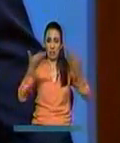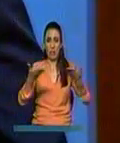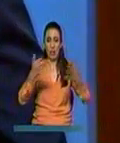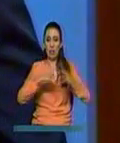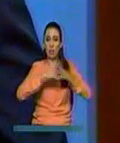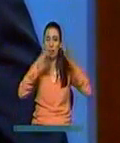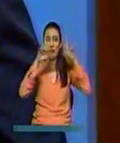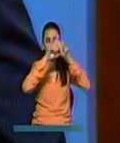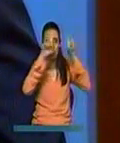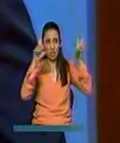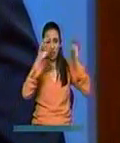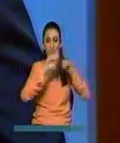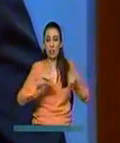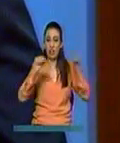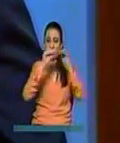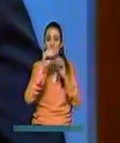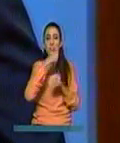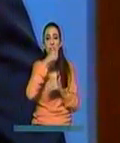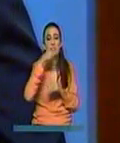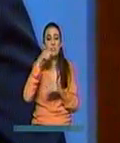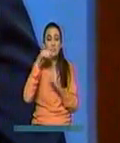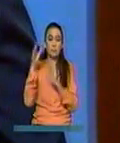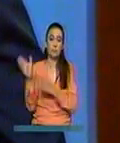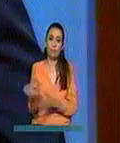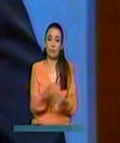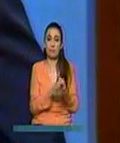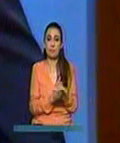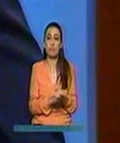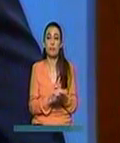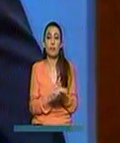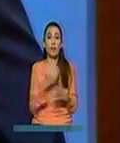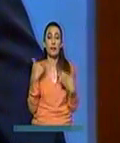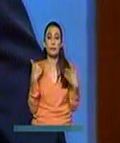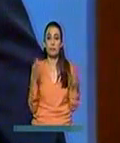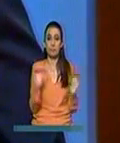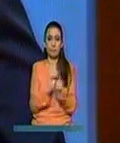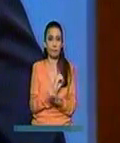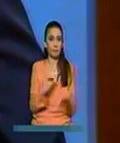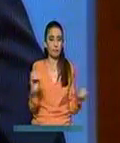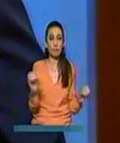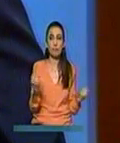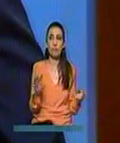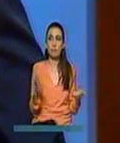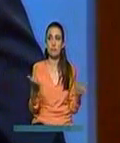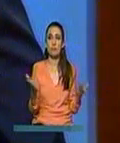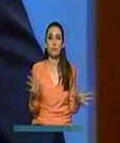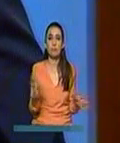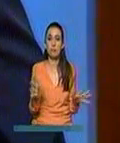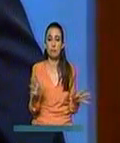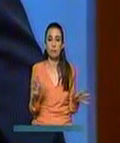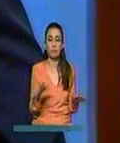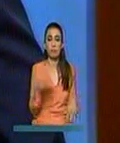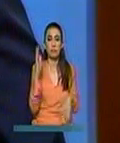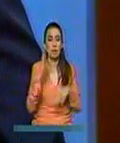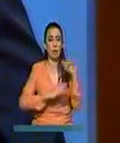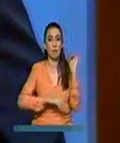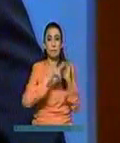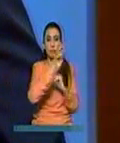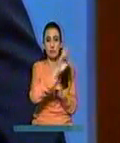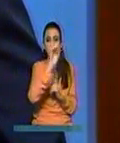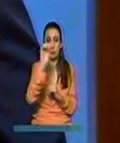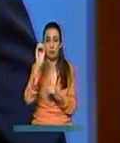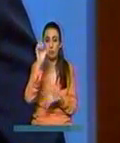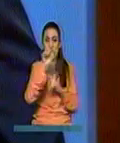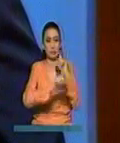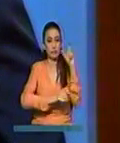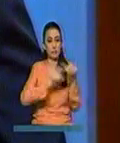empresas artesanales, de cervecerías artesanales en el país. A nosotros no nos molesta que seamos más de 200. Eso nos